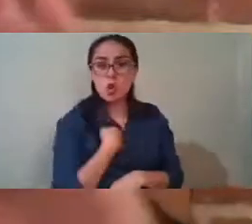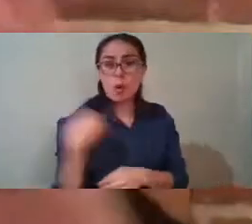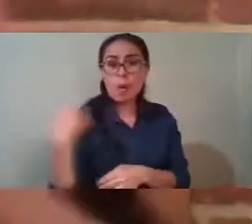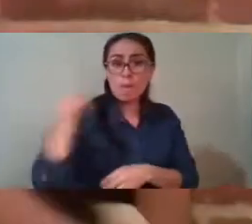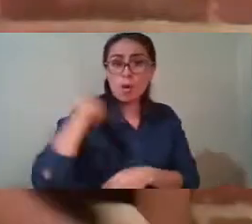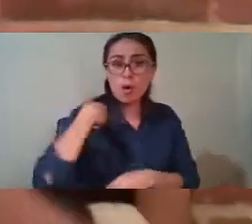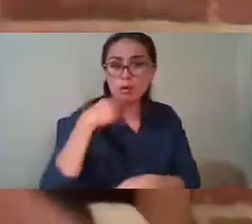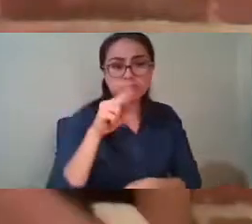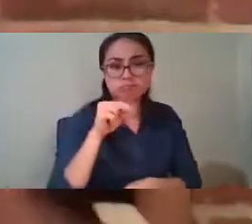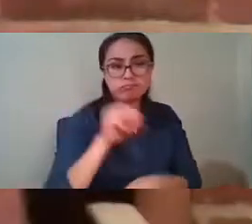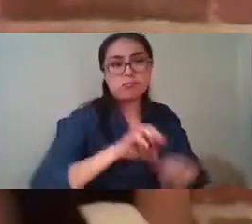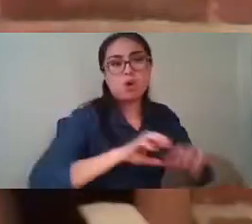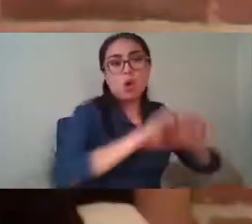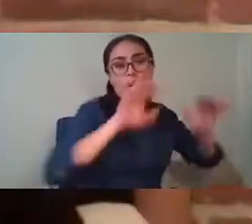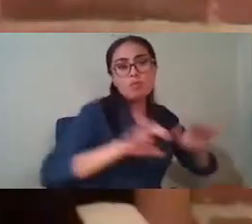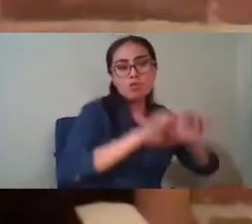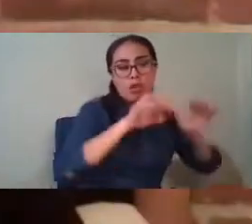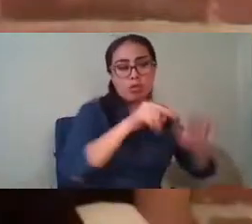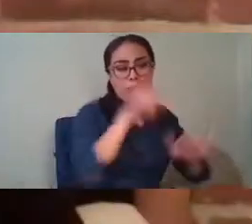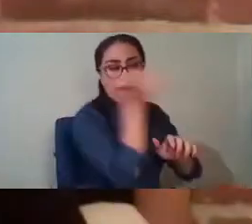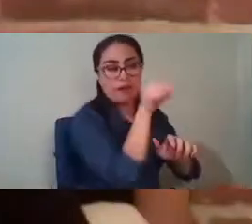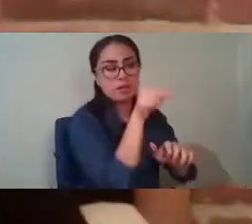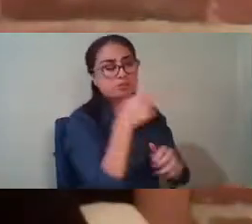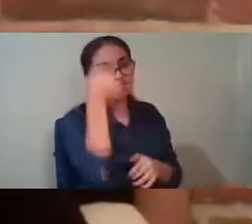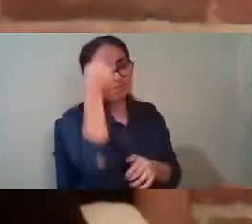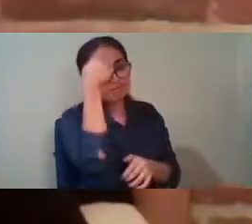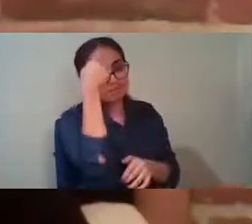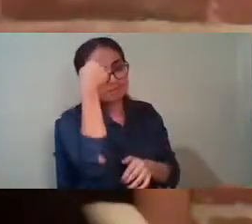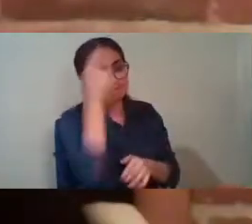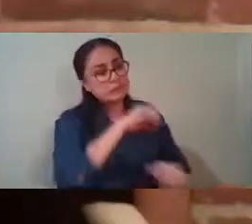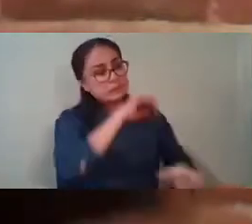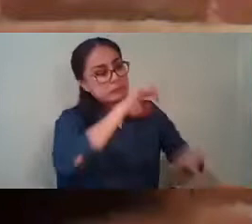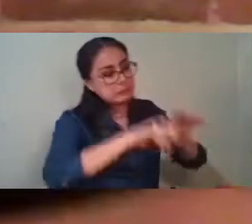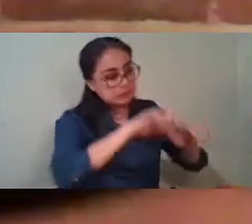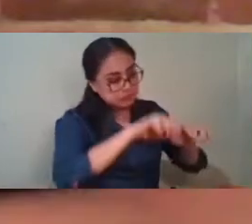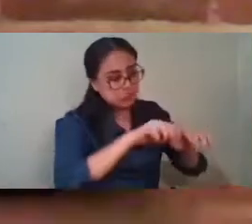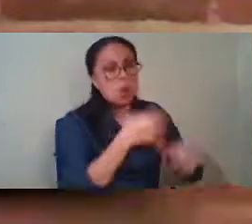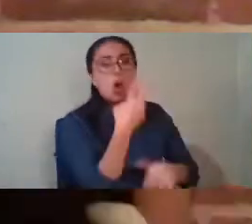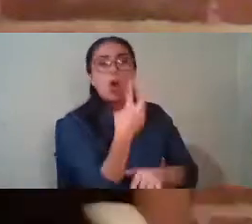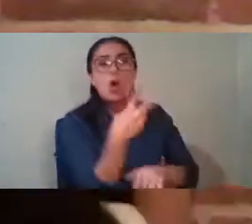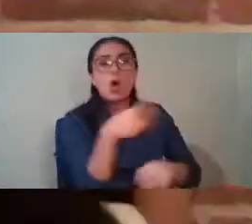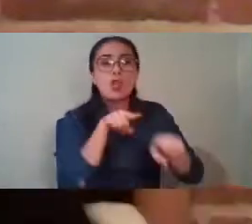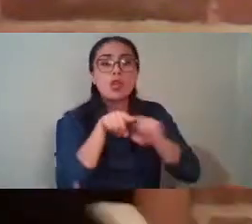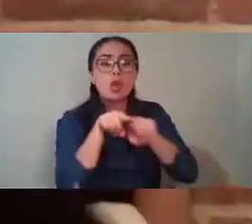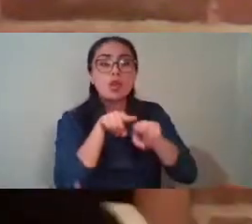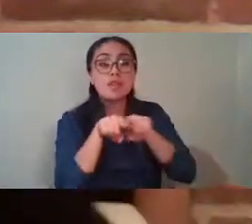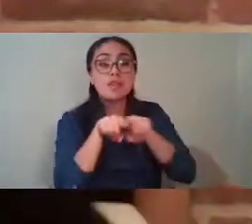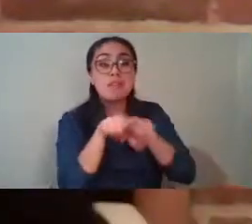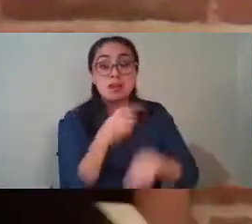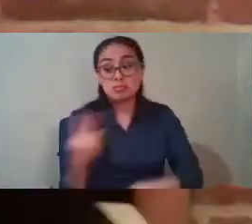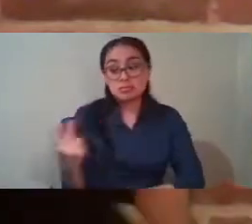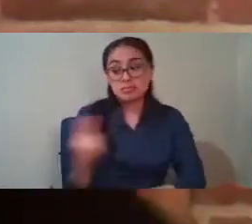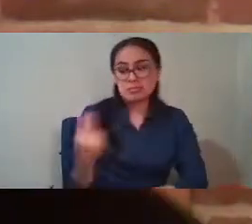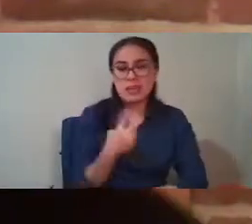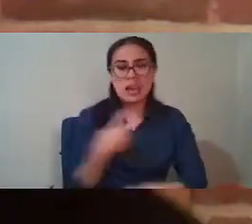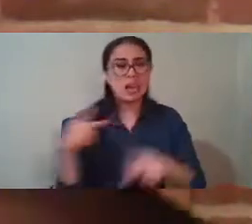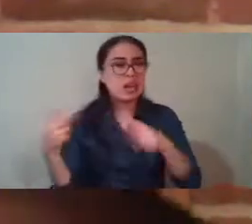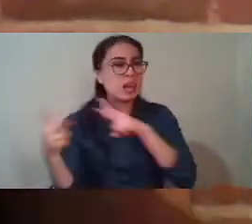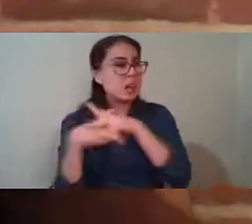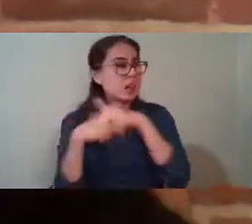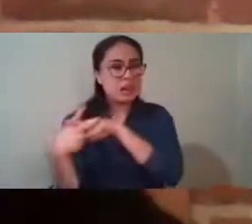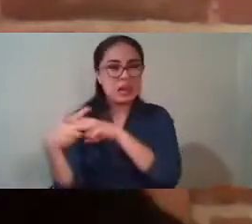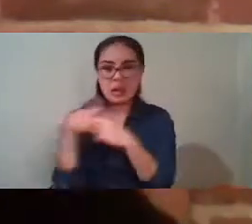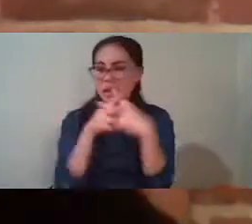eso. Un escenario dividido a la mitad en el que vivían dos hermanos que se llevaban horrible y peleaban todo el día porque tenían